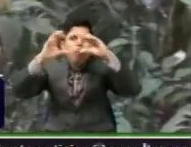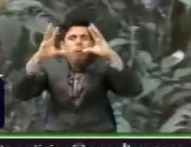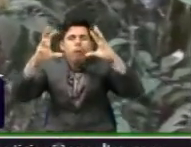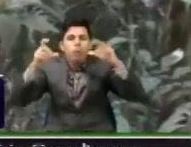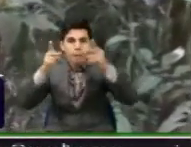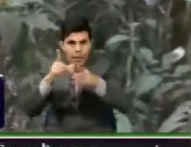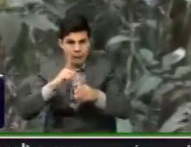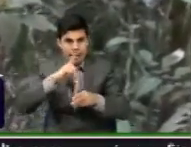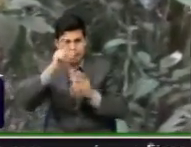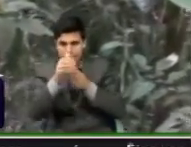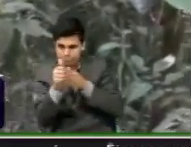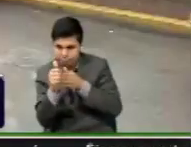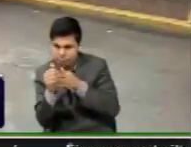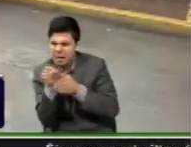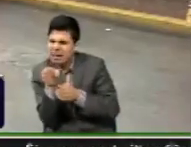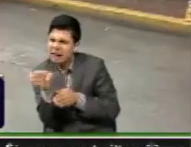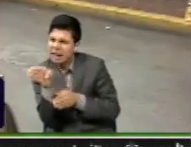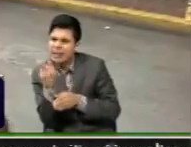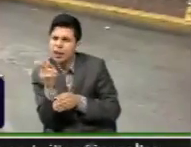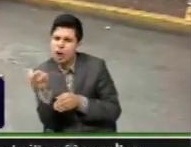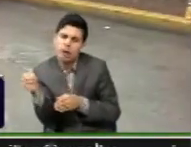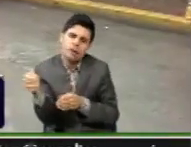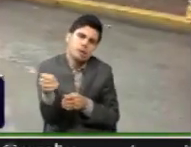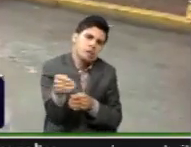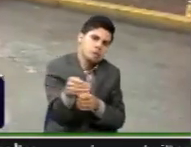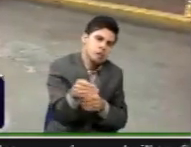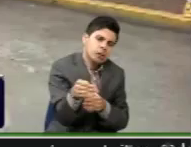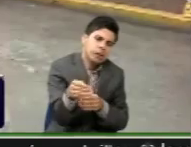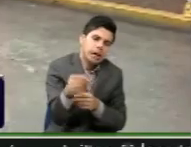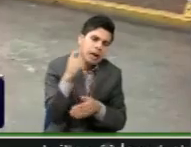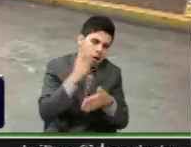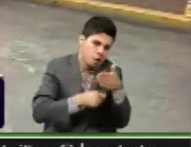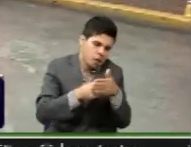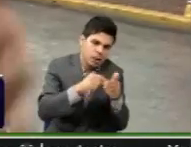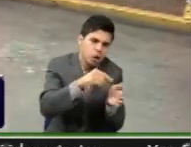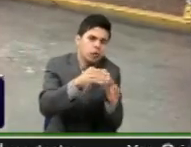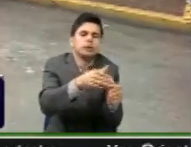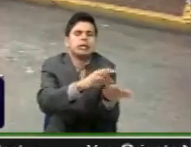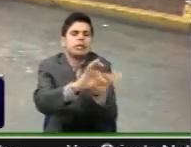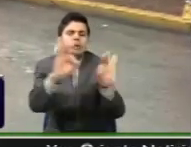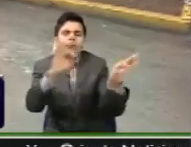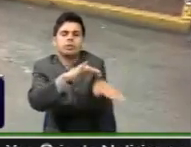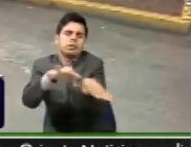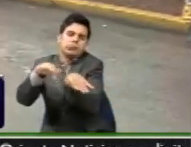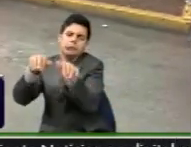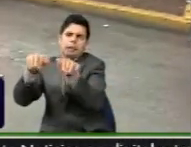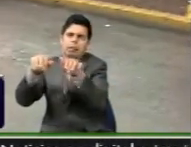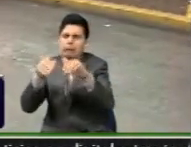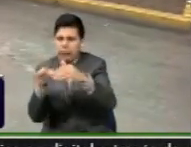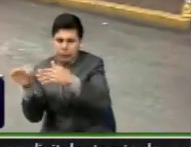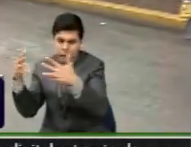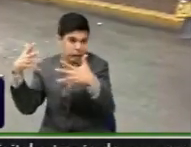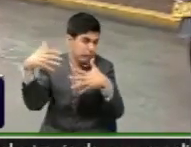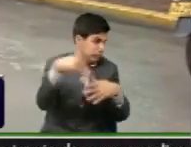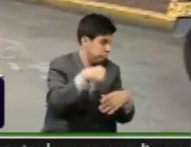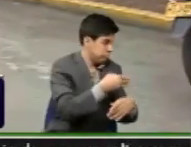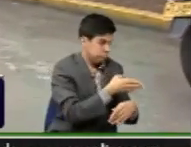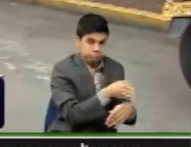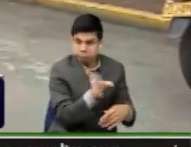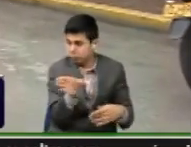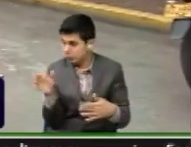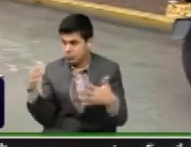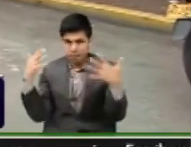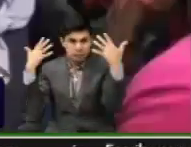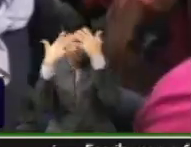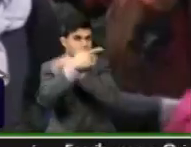ruta. Entonces, para corregir la ruta, empezamos a bajar, y cuando nos dimos cuenta, estábamos perdidos. Duramos casi como una hora buscando el camino,